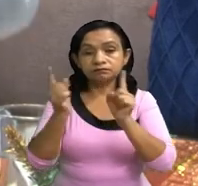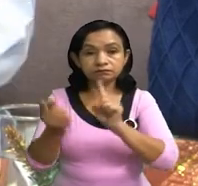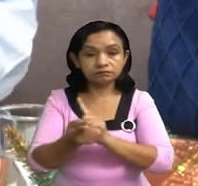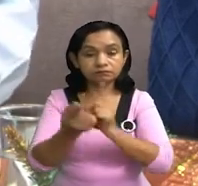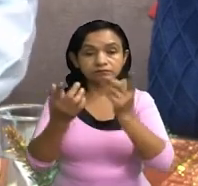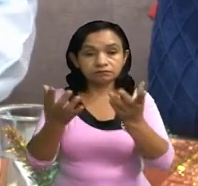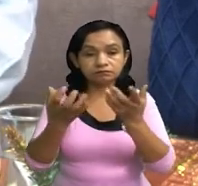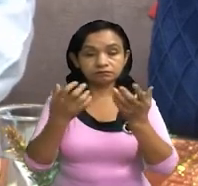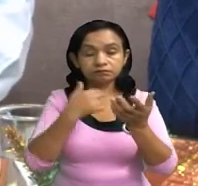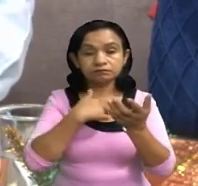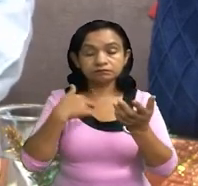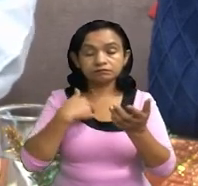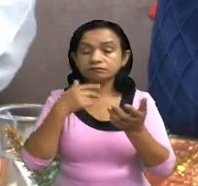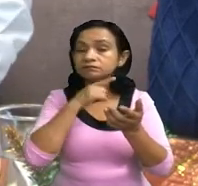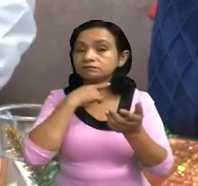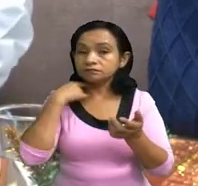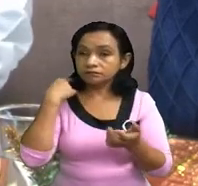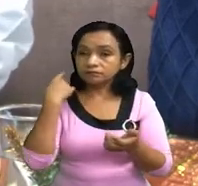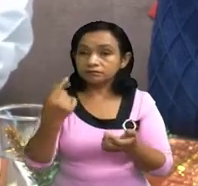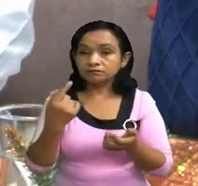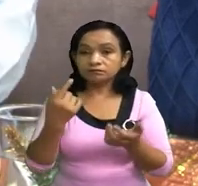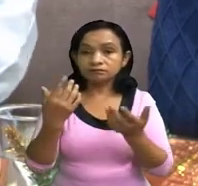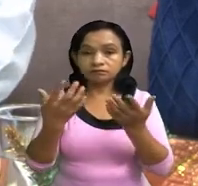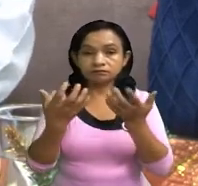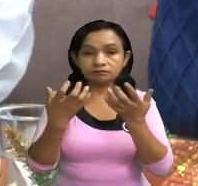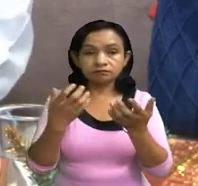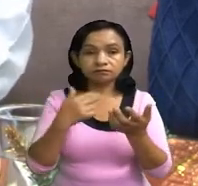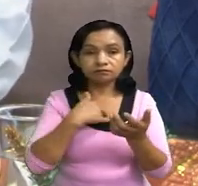se haga ese Evangelio de Cristo. Yo quisiera pedirte...